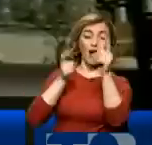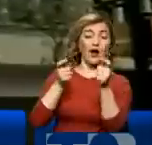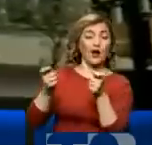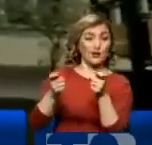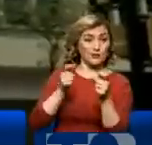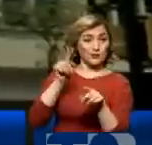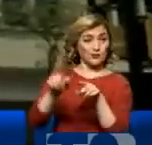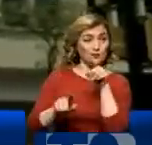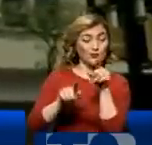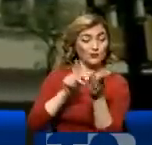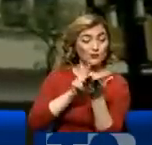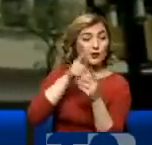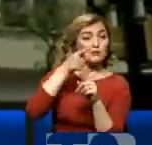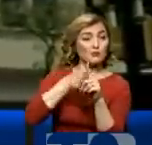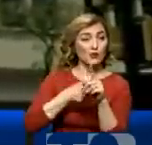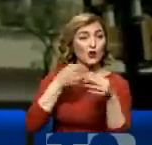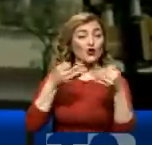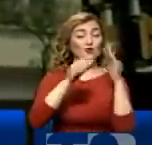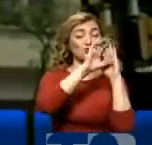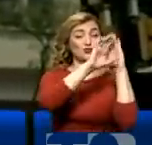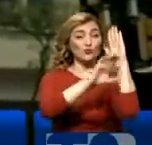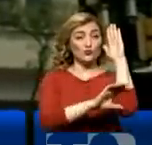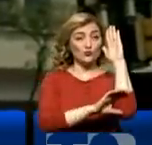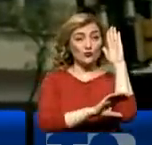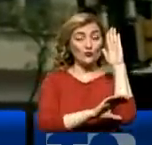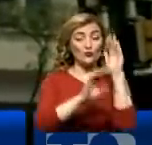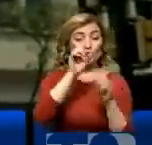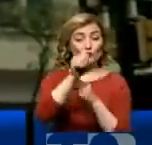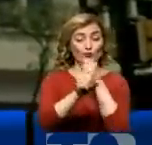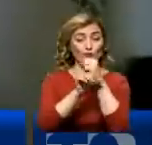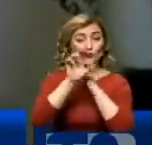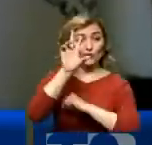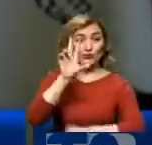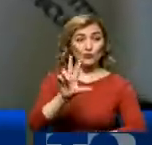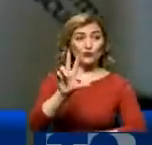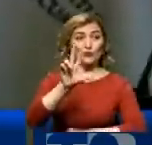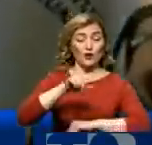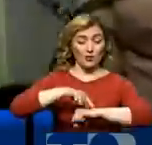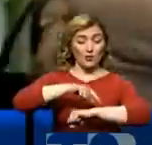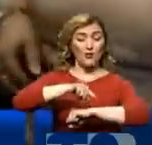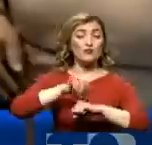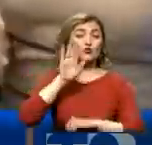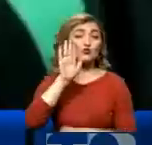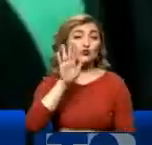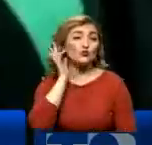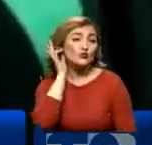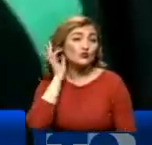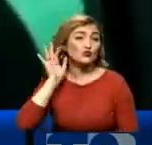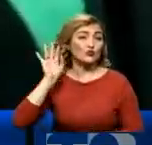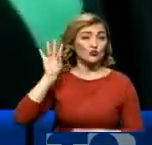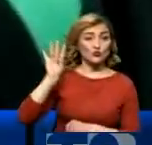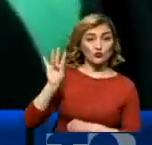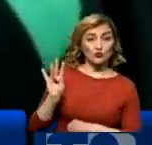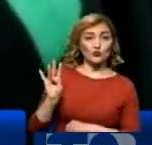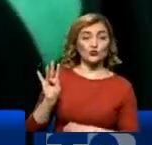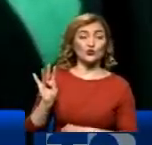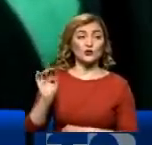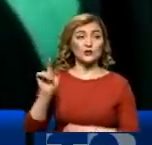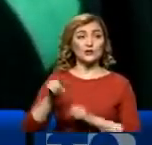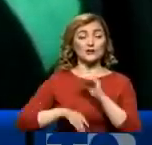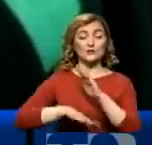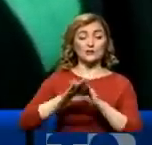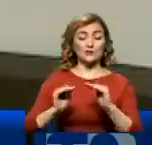Guayaquil fueron alquiladas a la Corte Constitucional durante 3 años, tiempo en el que su esposa Pamela Martínez era una de